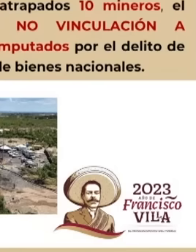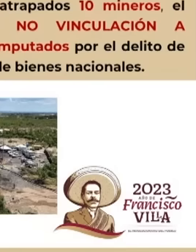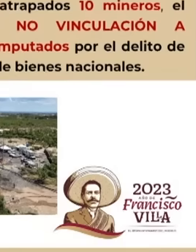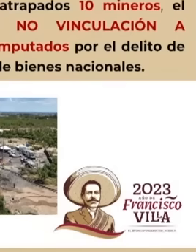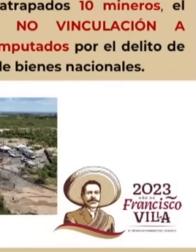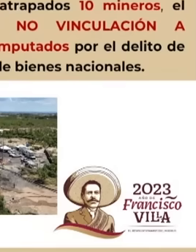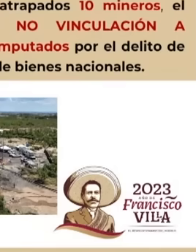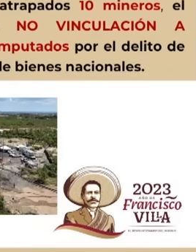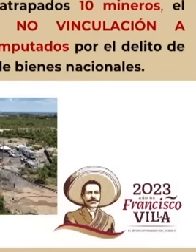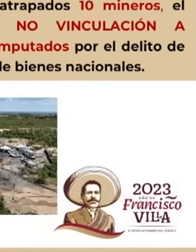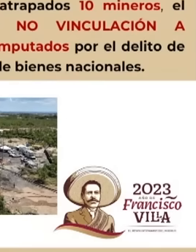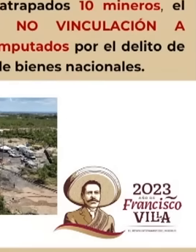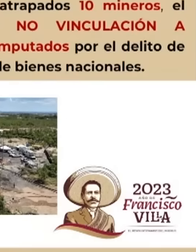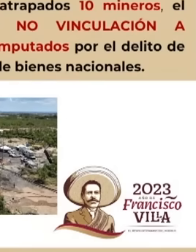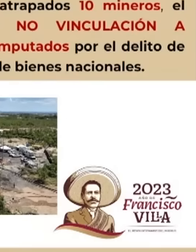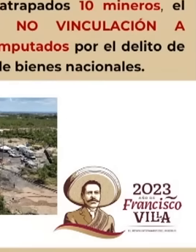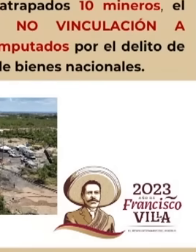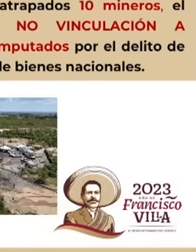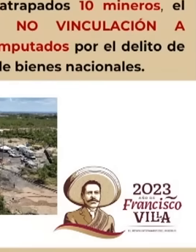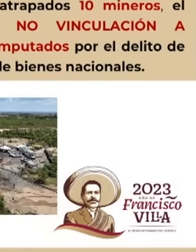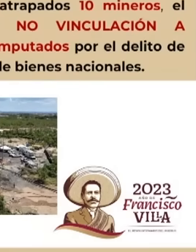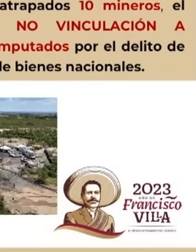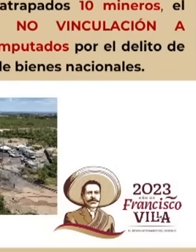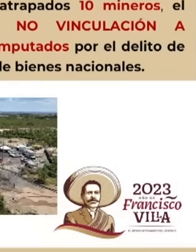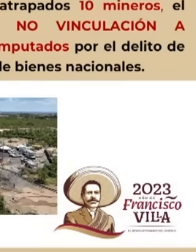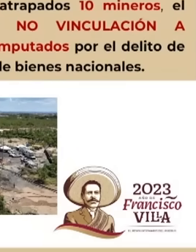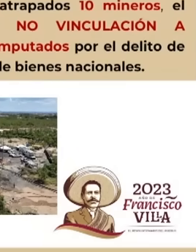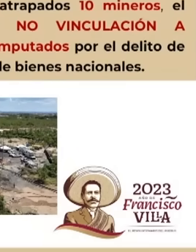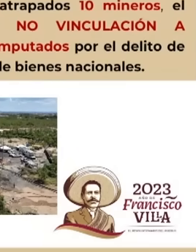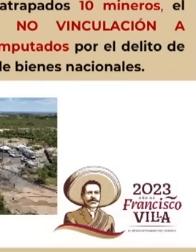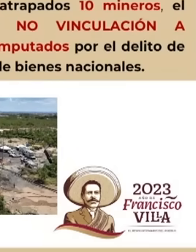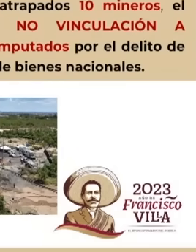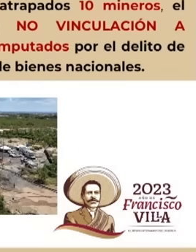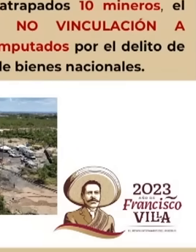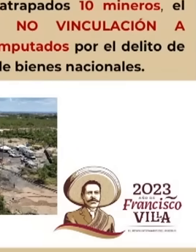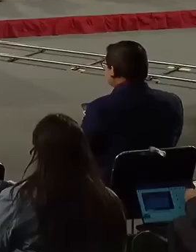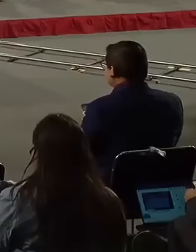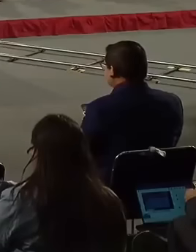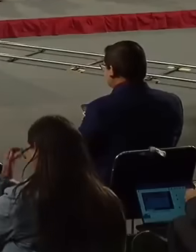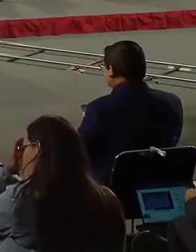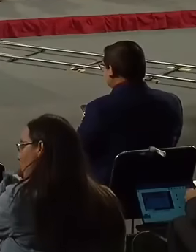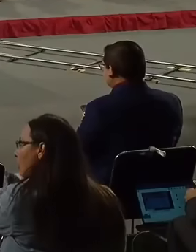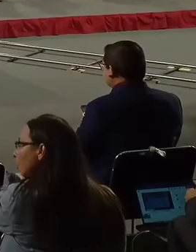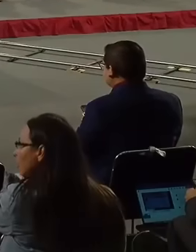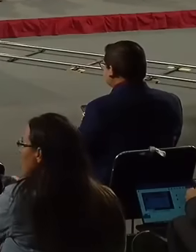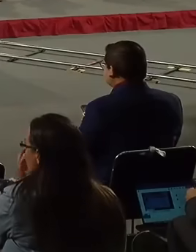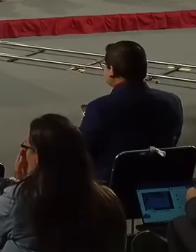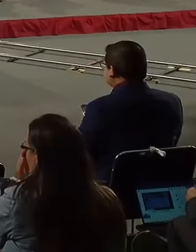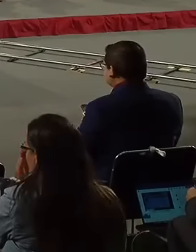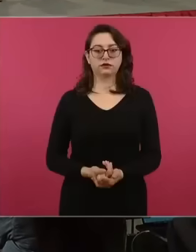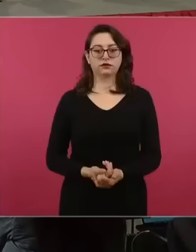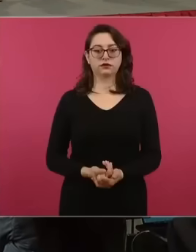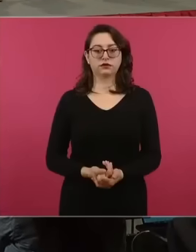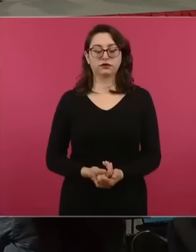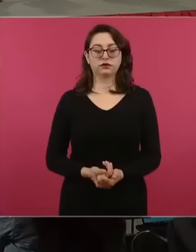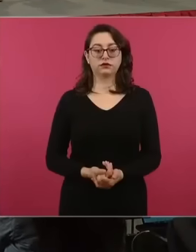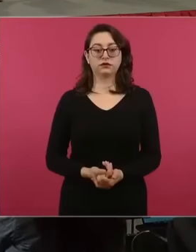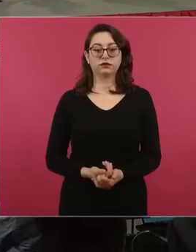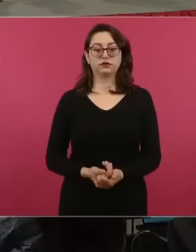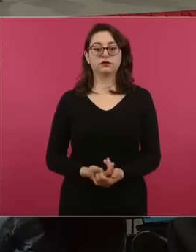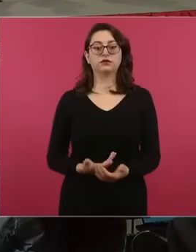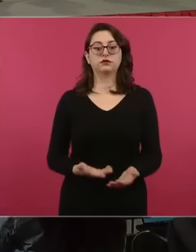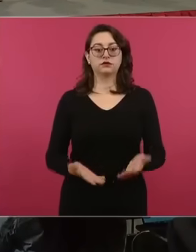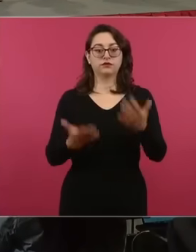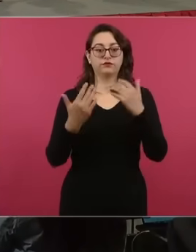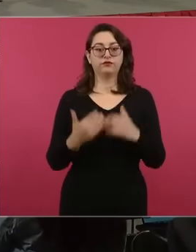determinó que un nuevo juzgador retomara el caso adelante siguiente es el juez de control en Guanajuato